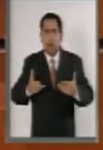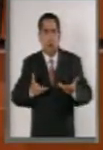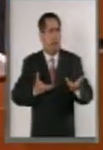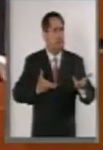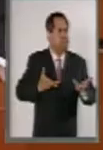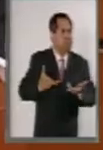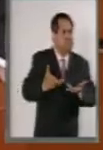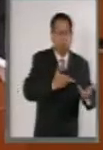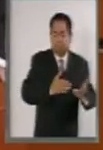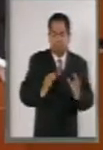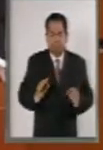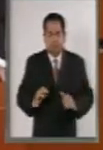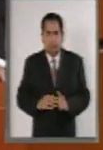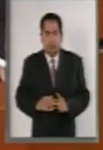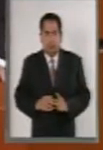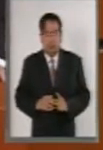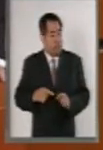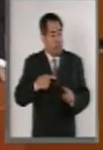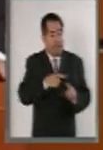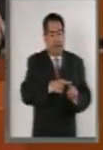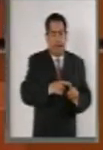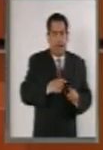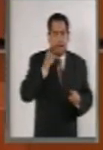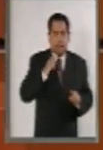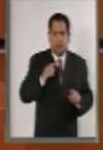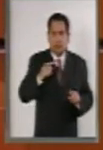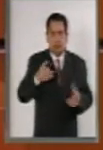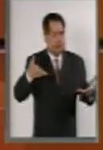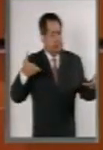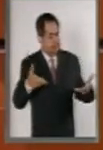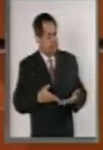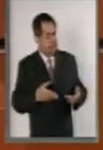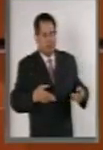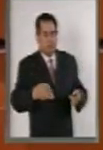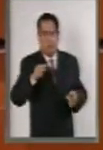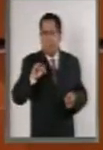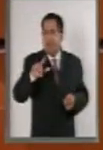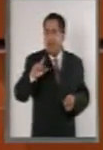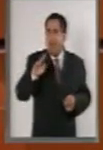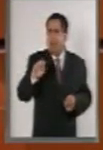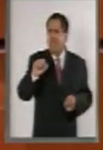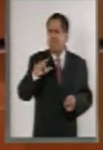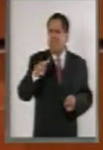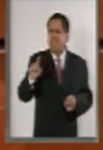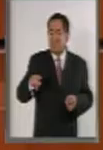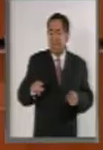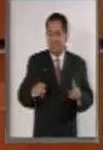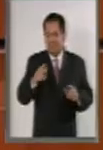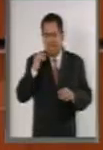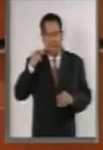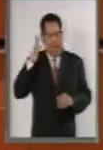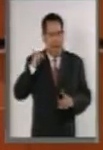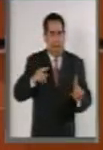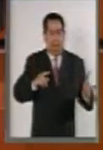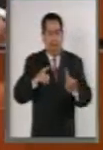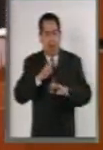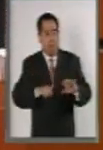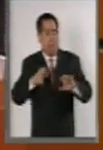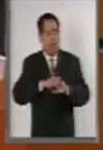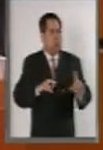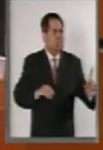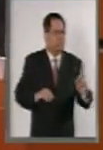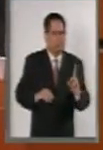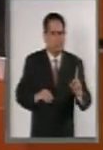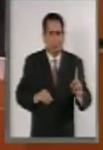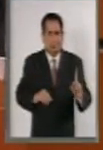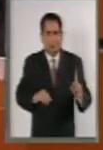desarrollar, que cuando fue presentado Miguel Basáñez como la propuesta de embajador,